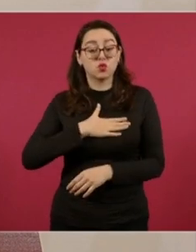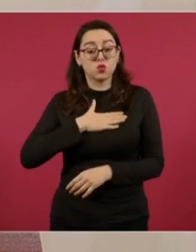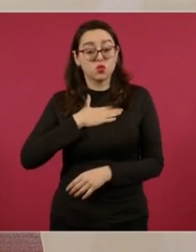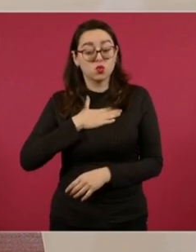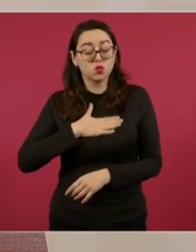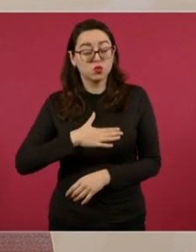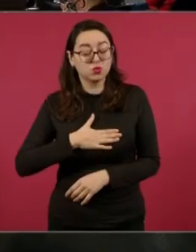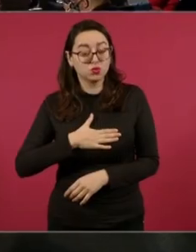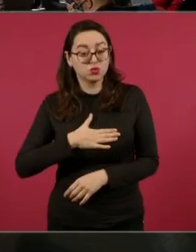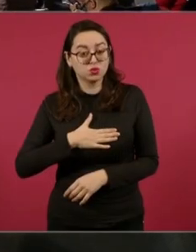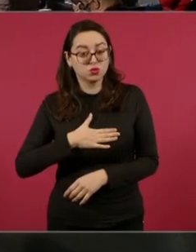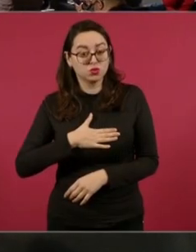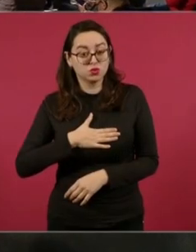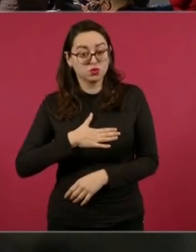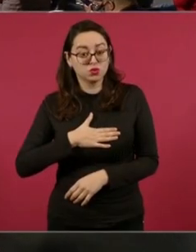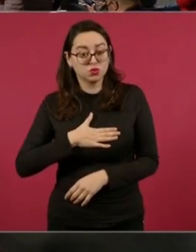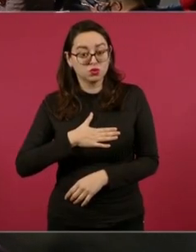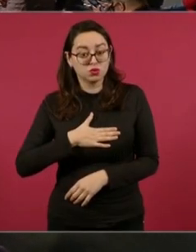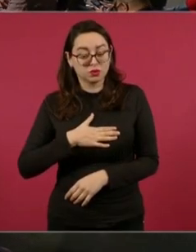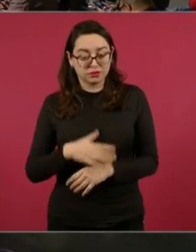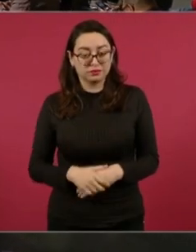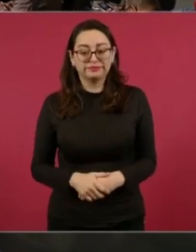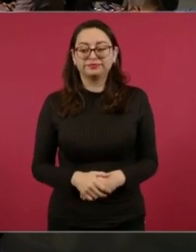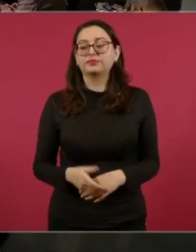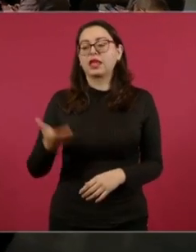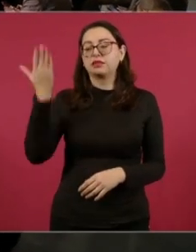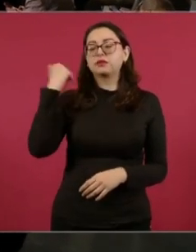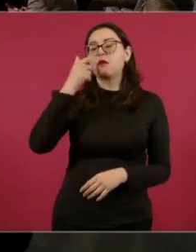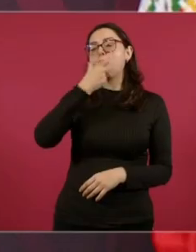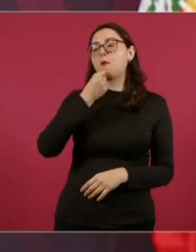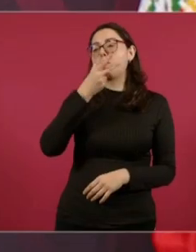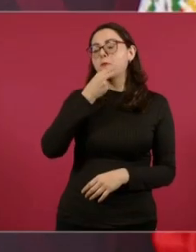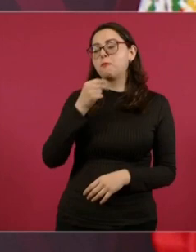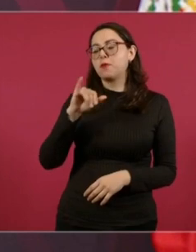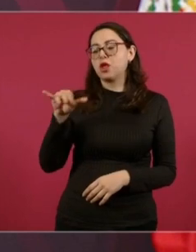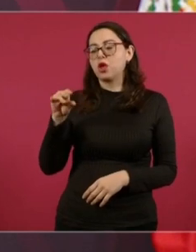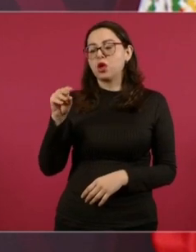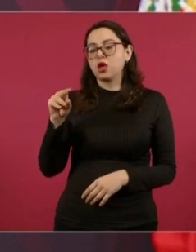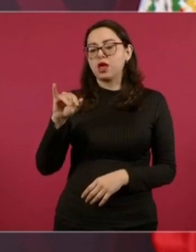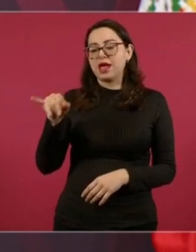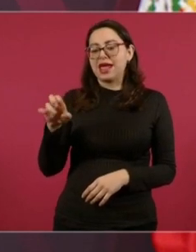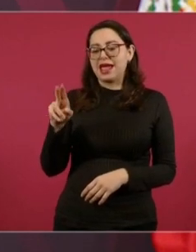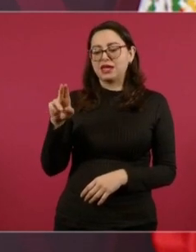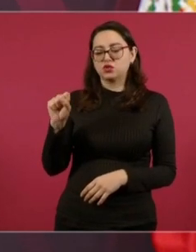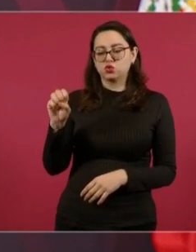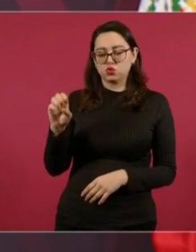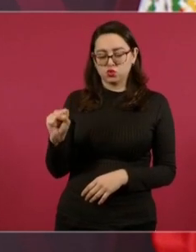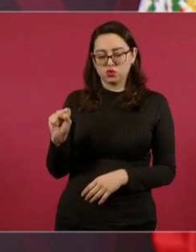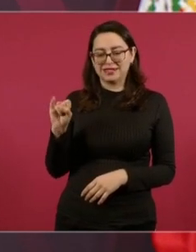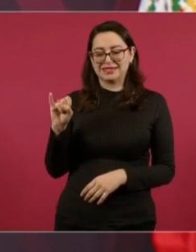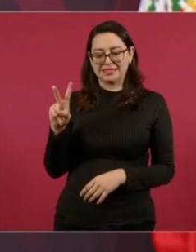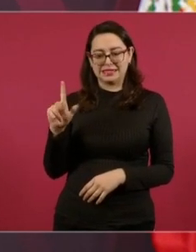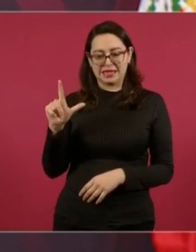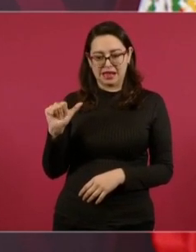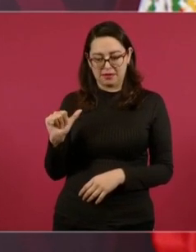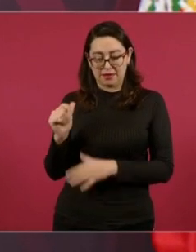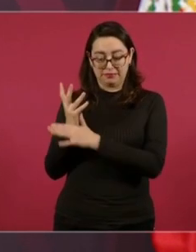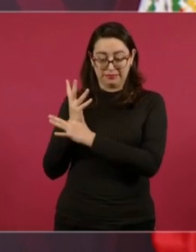Silva Gerso, progreso sin justicia es retroceso.